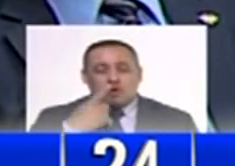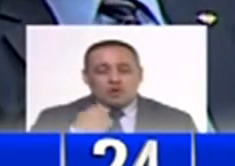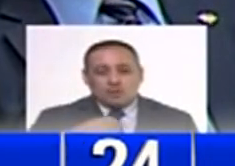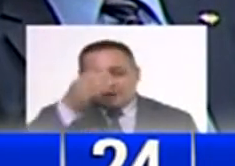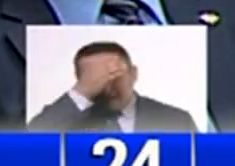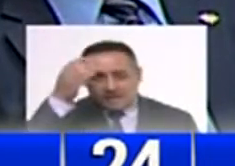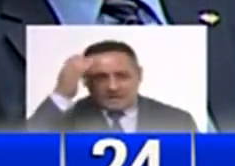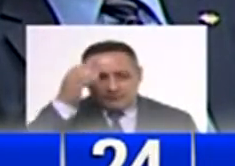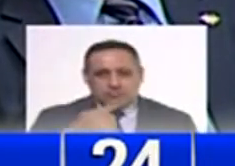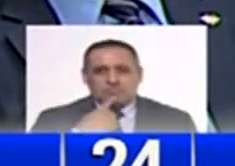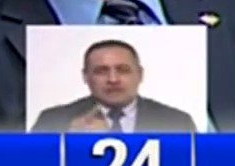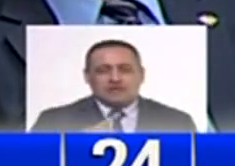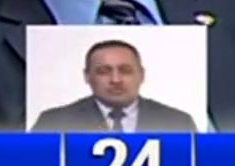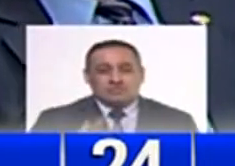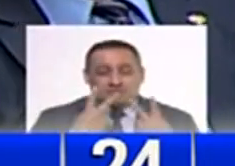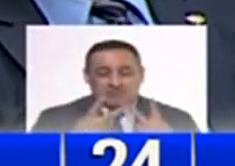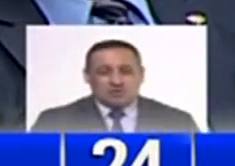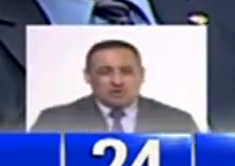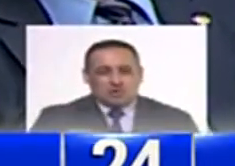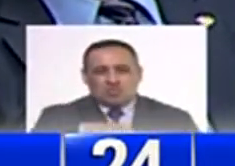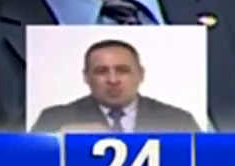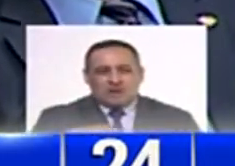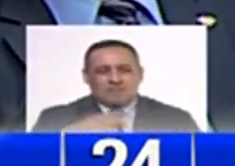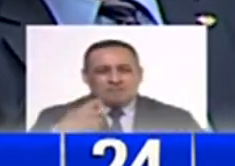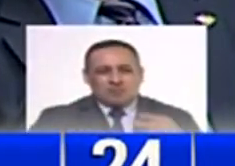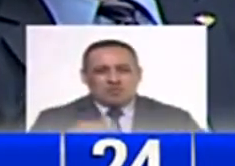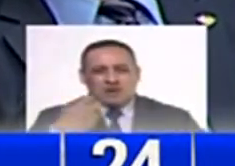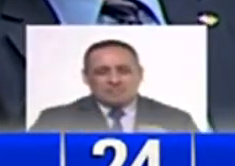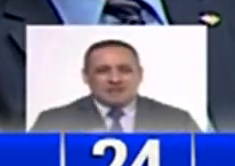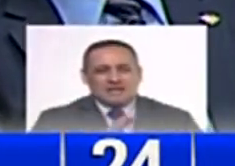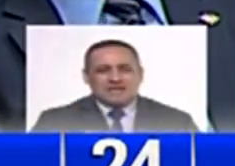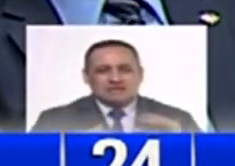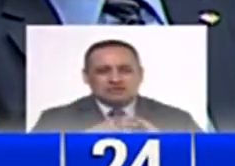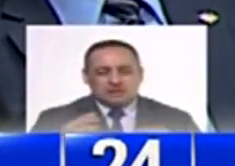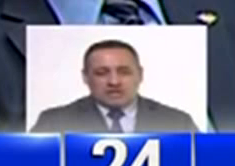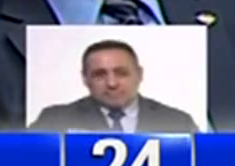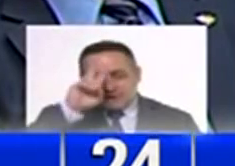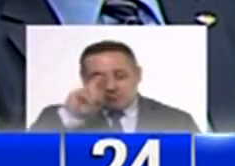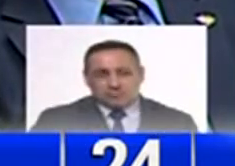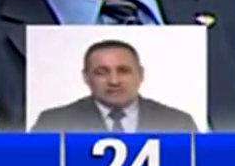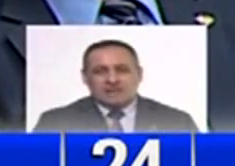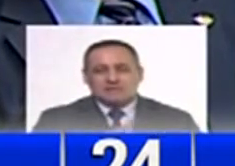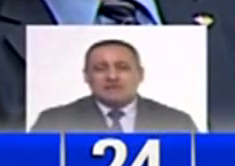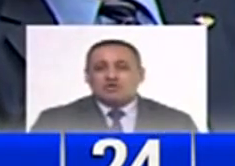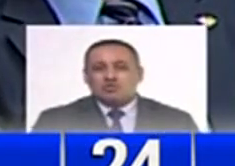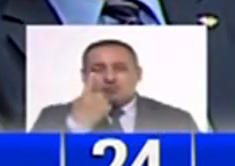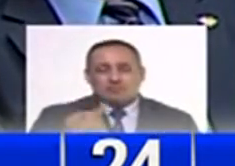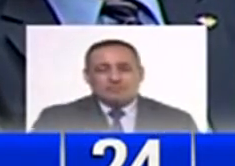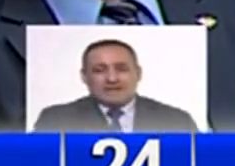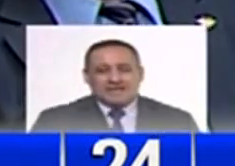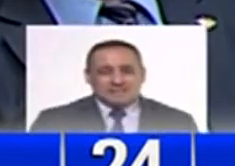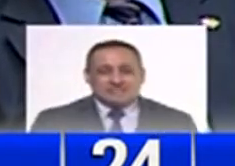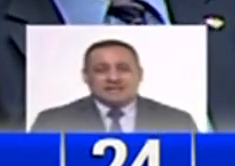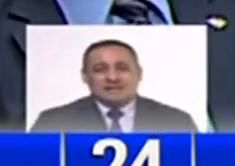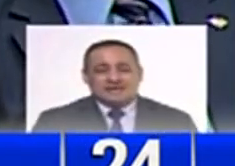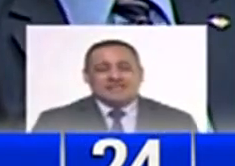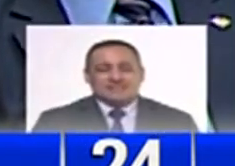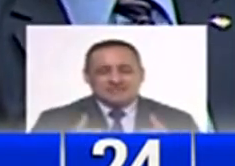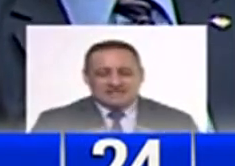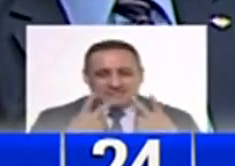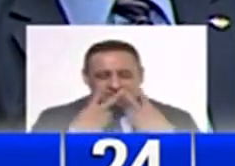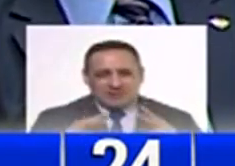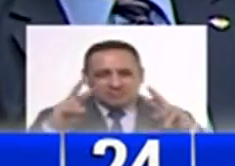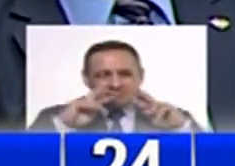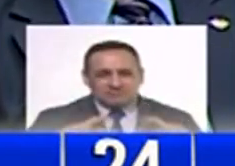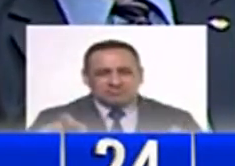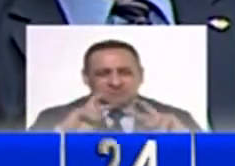Castillo es un agujero negro en la historia de nuestra patria. Es el único presidente en funciones